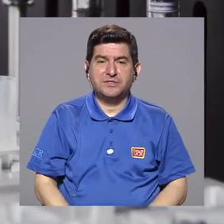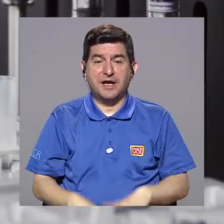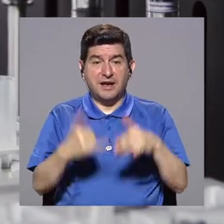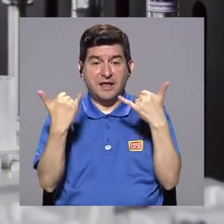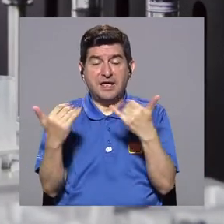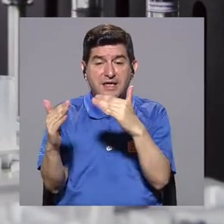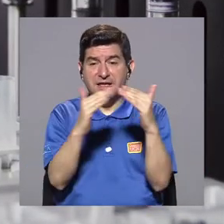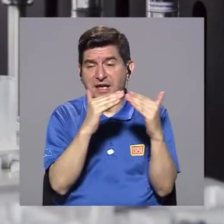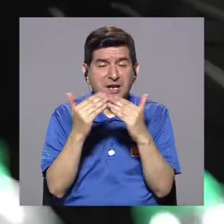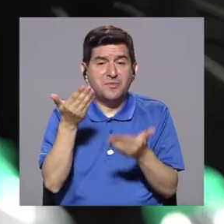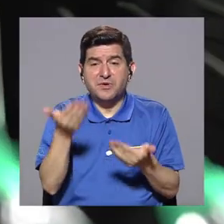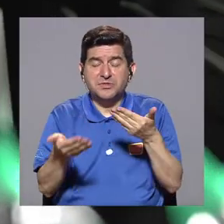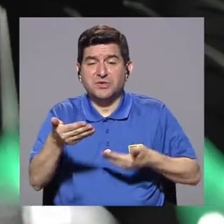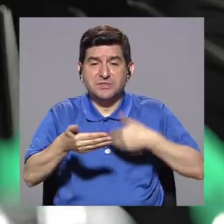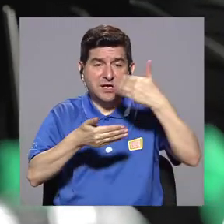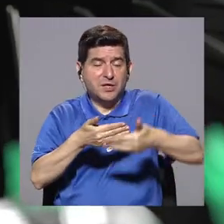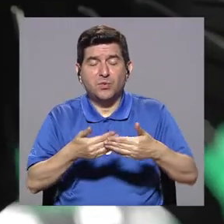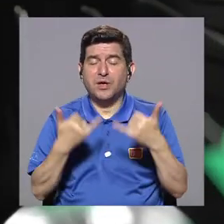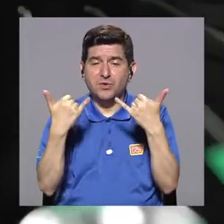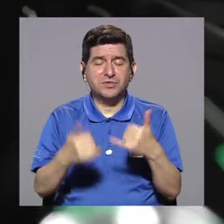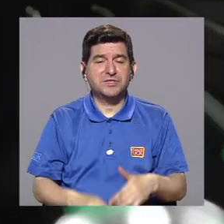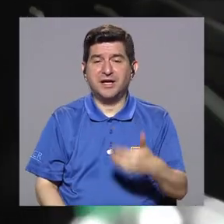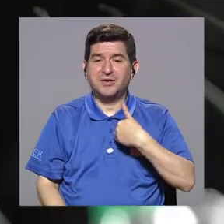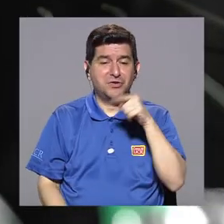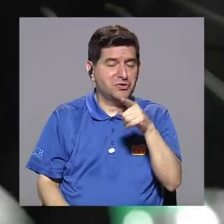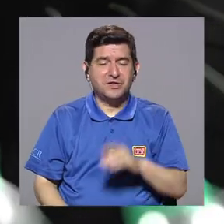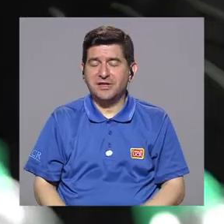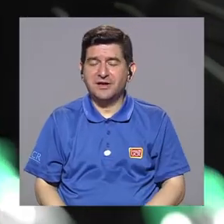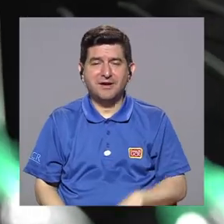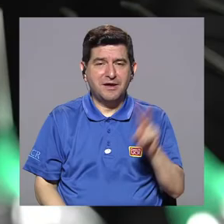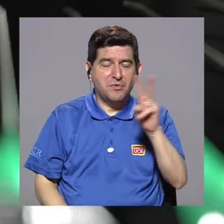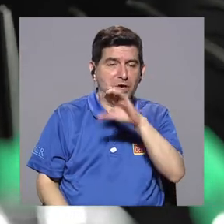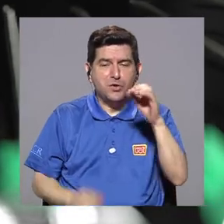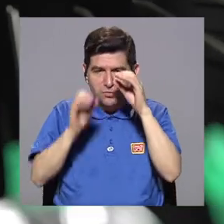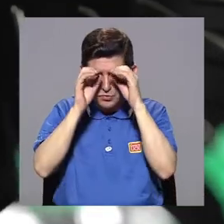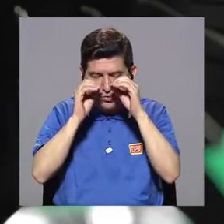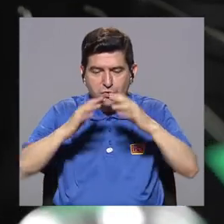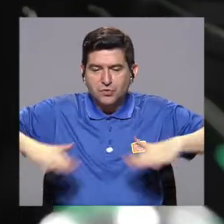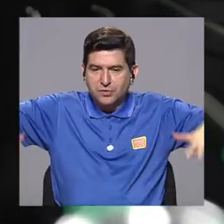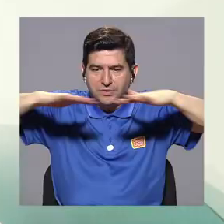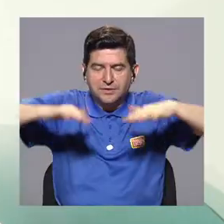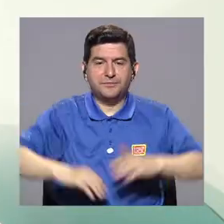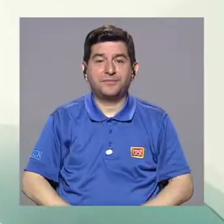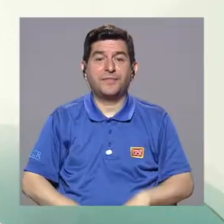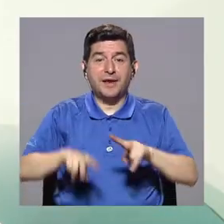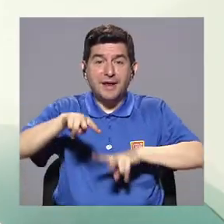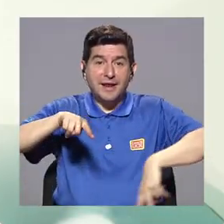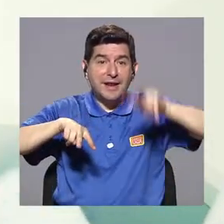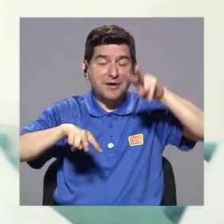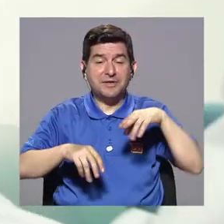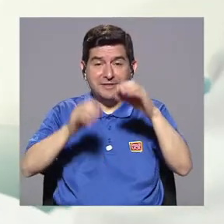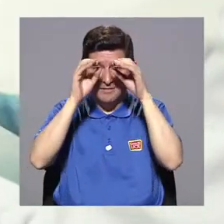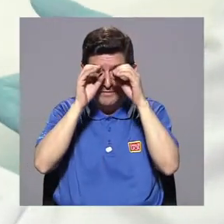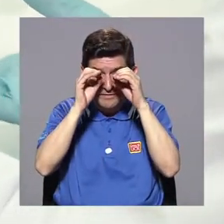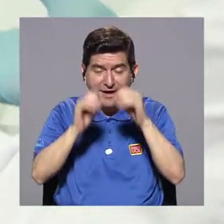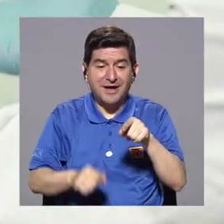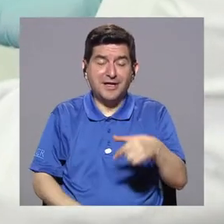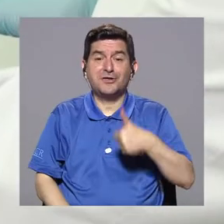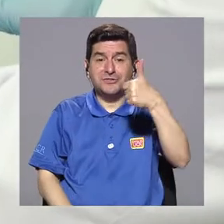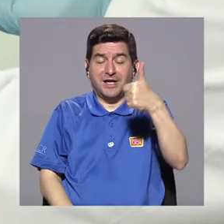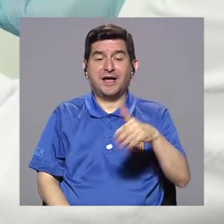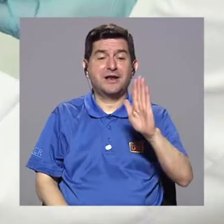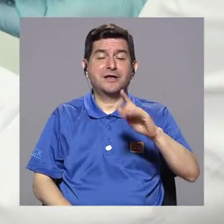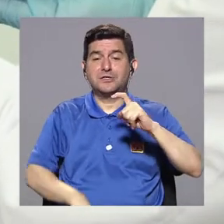una, que resulta que ya la población ya ni siquiera la tiene circulando. Eso es uno de los problemas. En eso, la ventaja de los microorganismos es que nos van